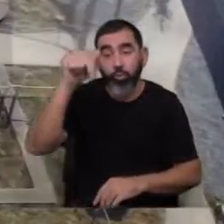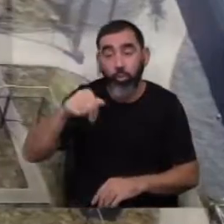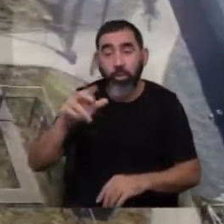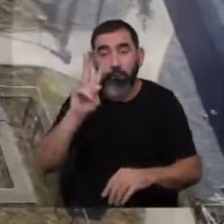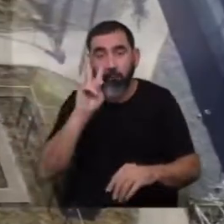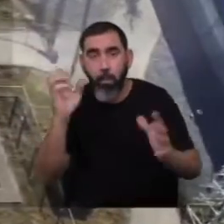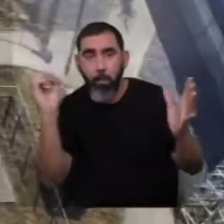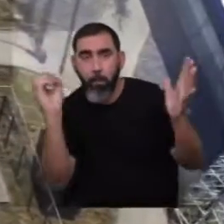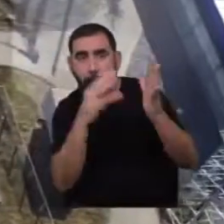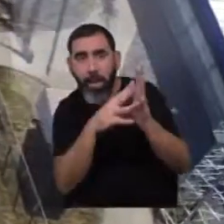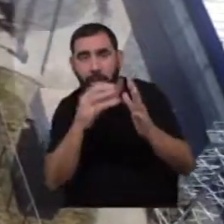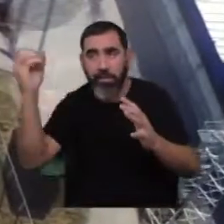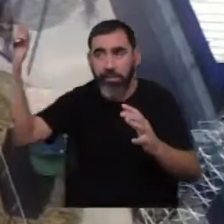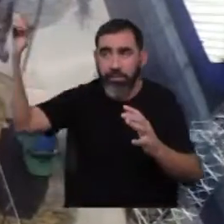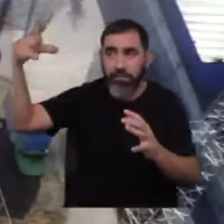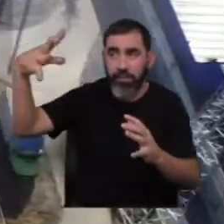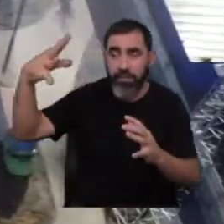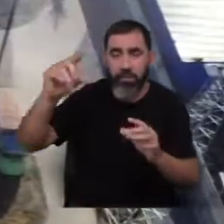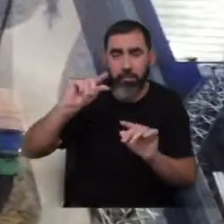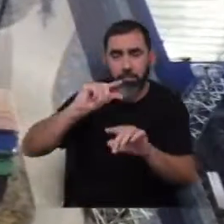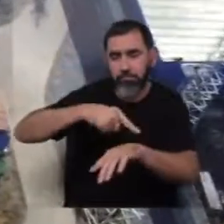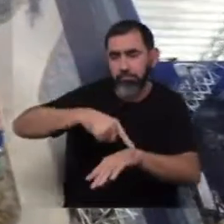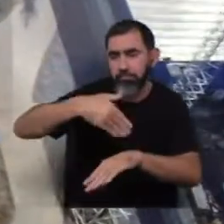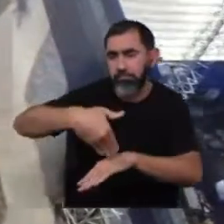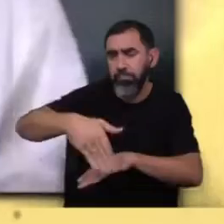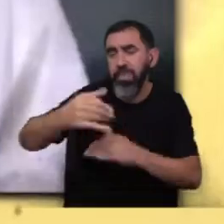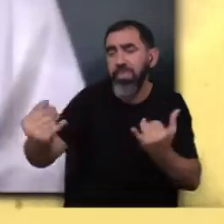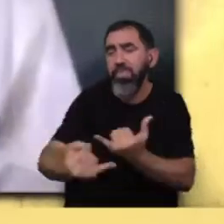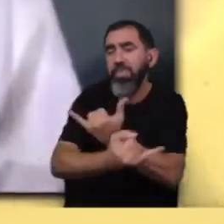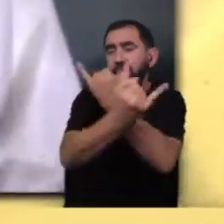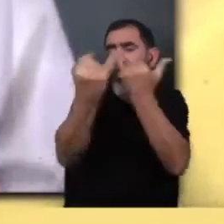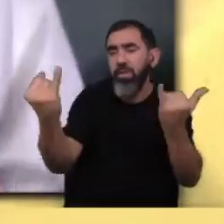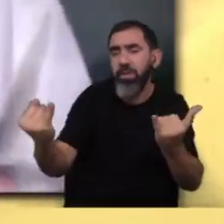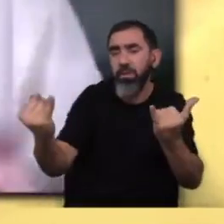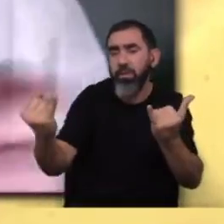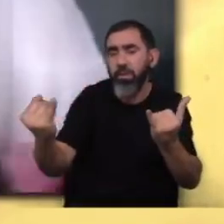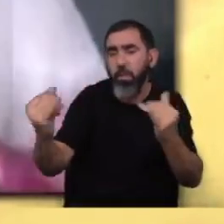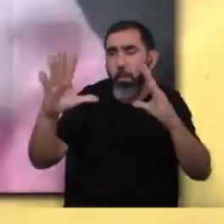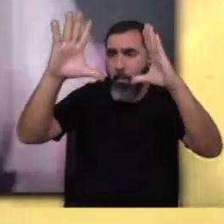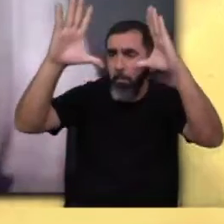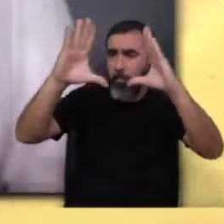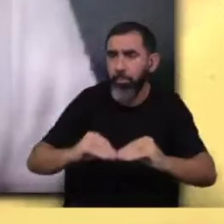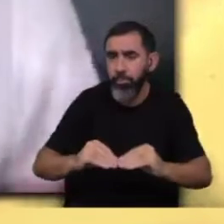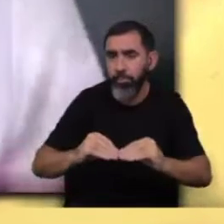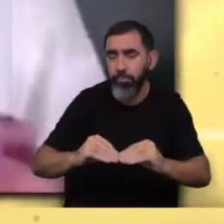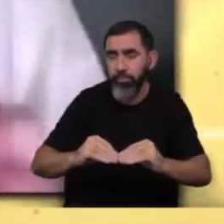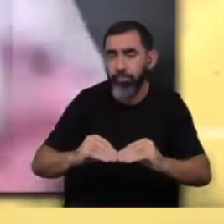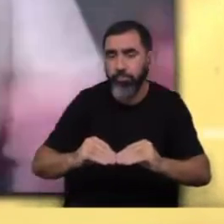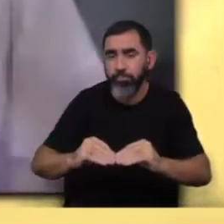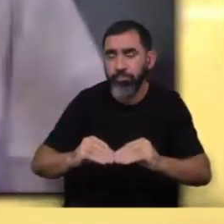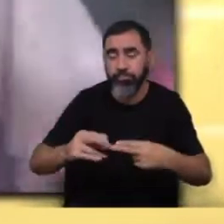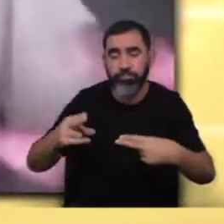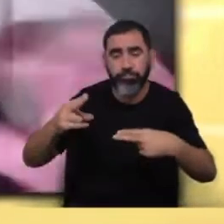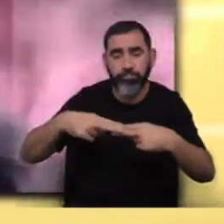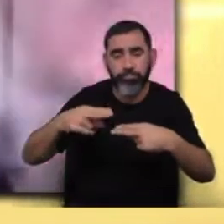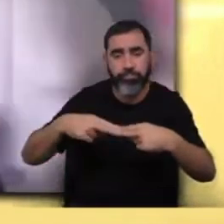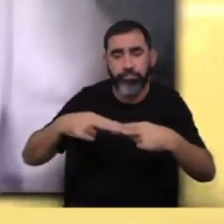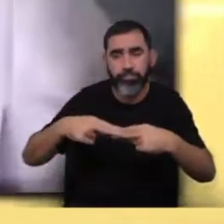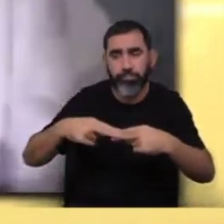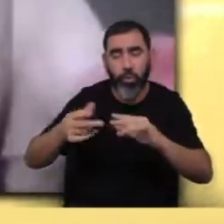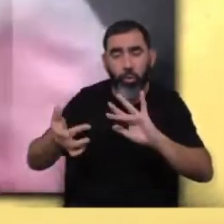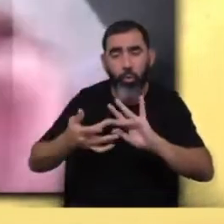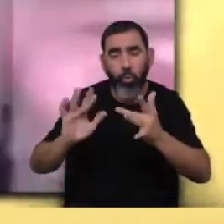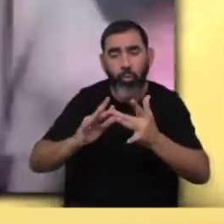ese momento, a las pocas horas y días después, se produjo un gran apagón del telégrafo, que era en ese momento